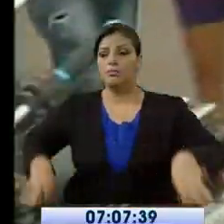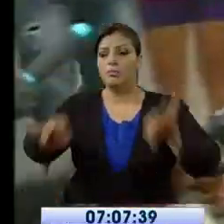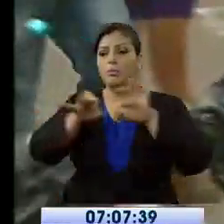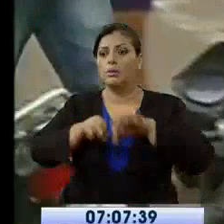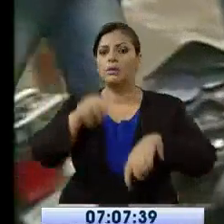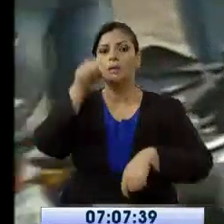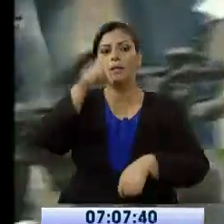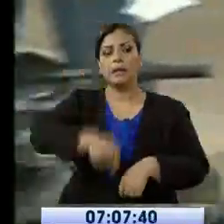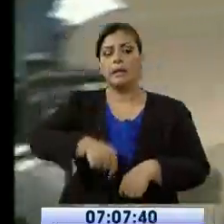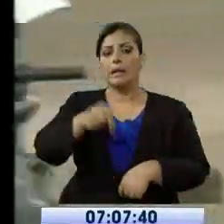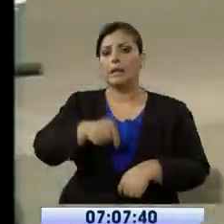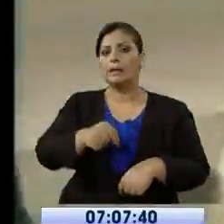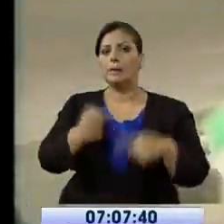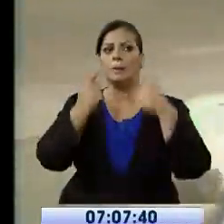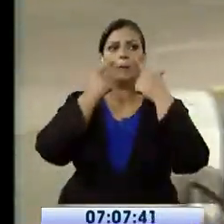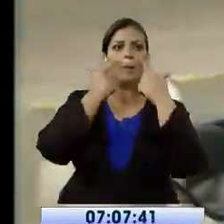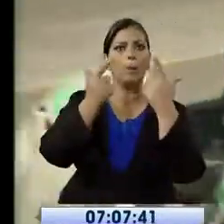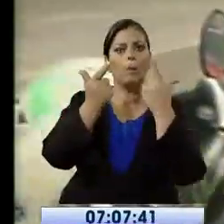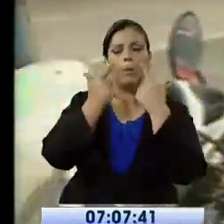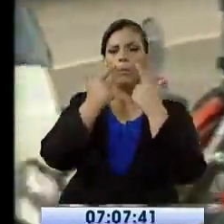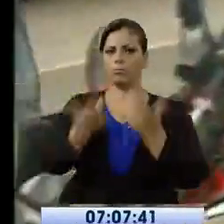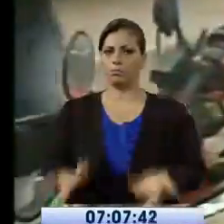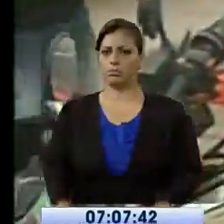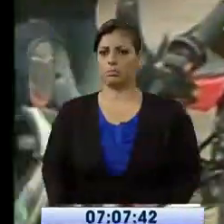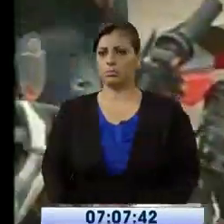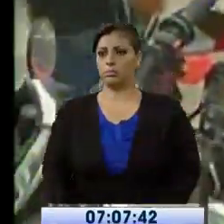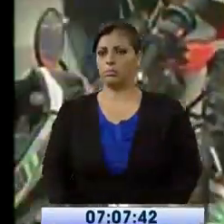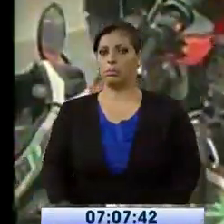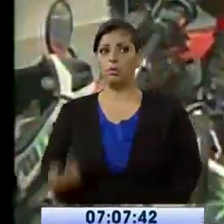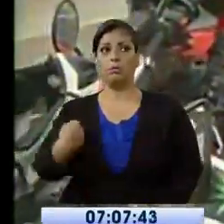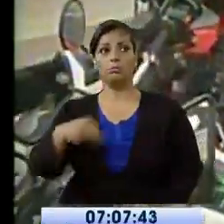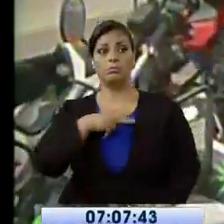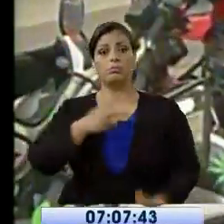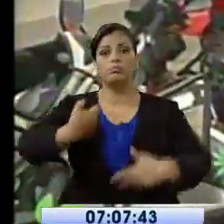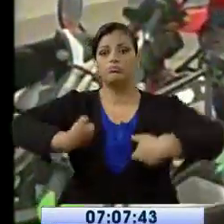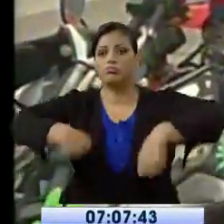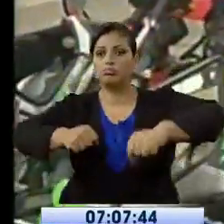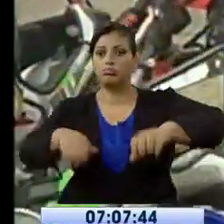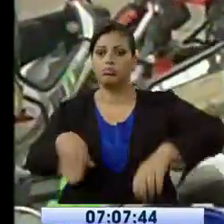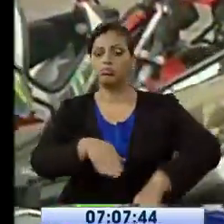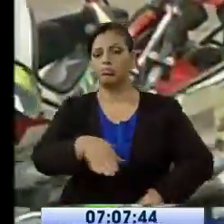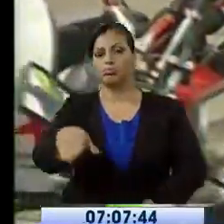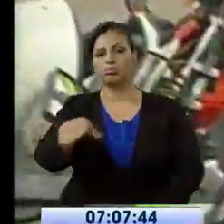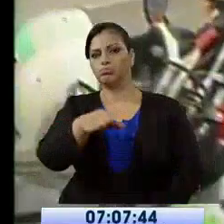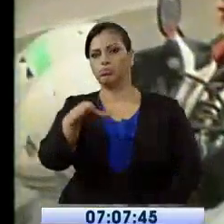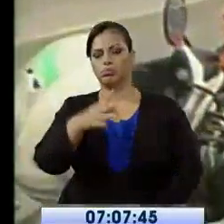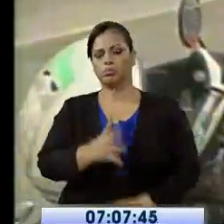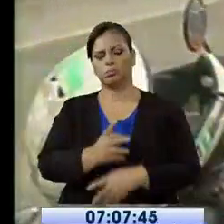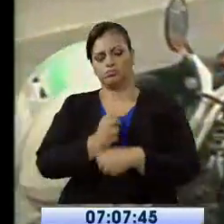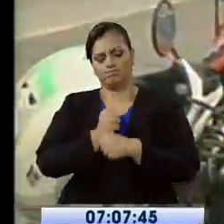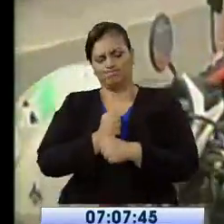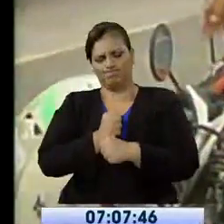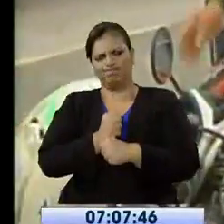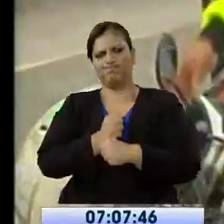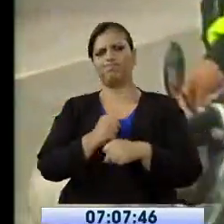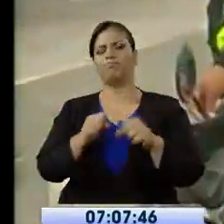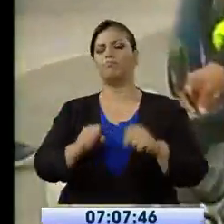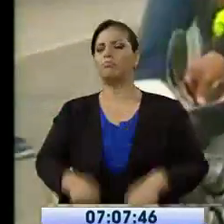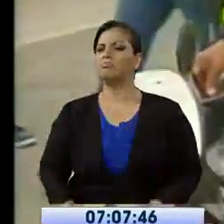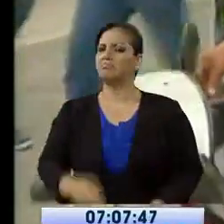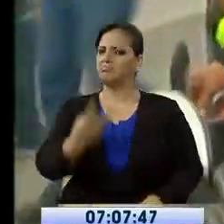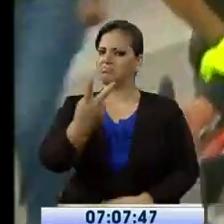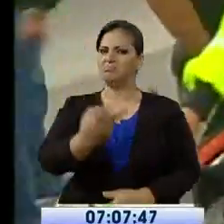cuando estamos rodando haya seguridad en todo momento. Es muy importante. Yo felicito esta acción de la